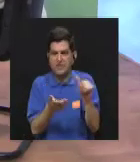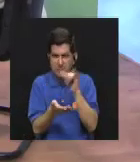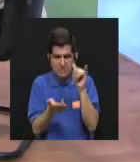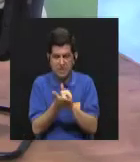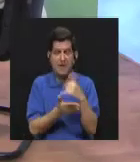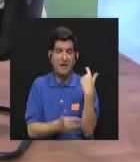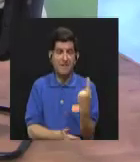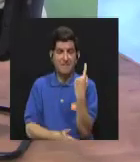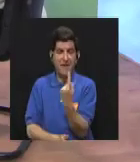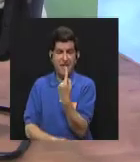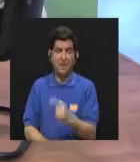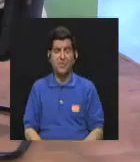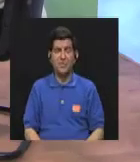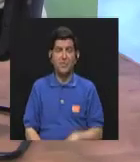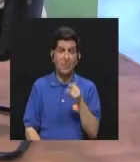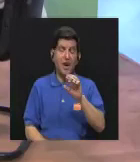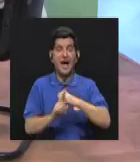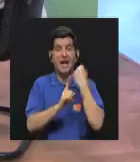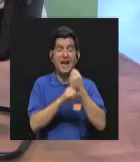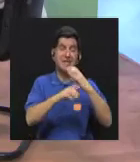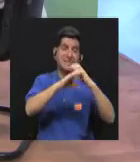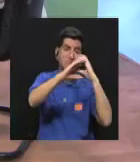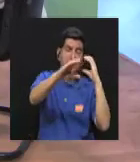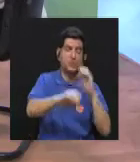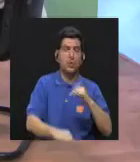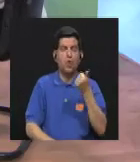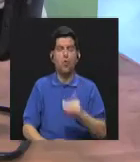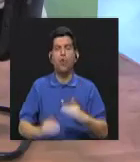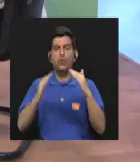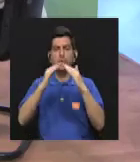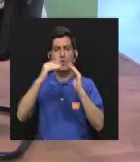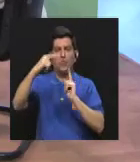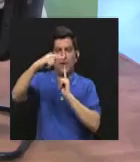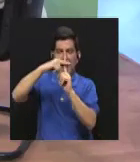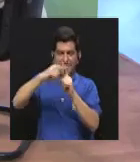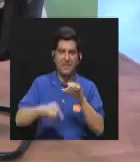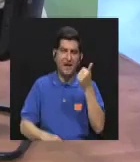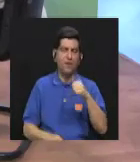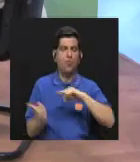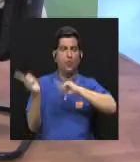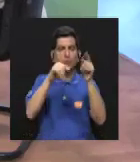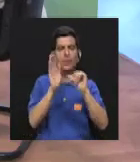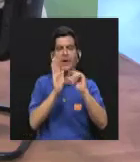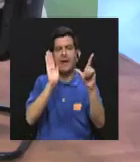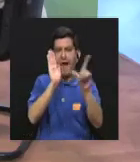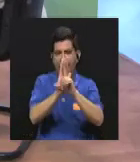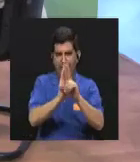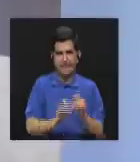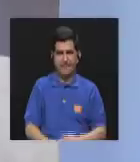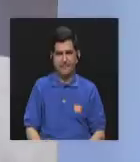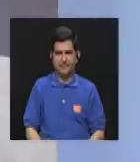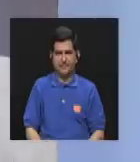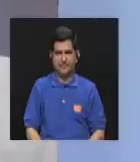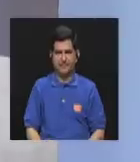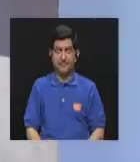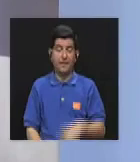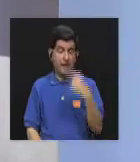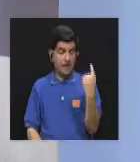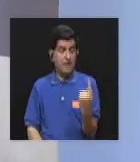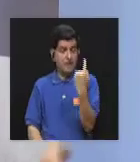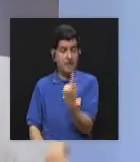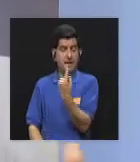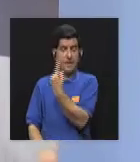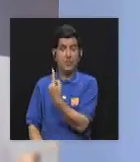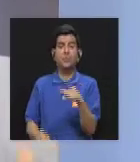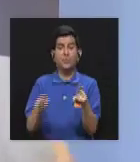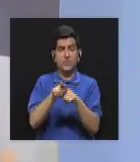cada uno vivió lo del bus, el otro vivió lo de la catedral, el otro le tocó ir a la Asamblea Legislativa. ¿verdad? Entonces cada uno también, cada y